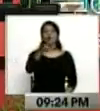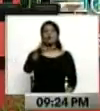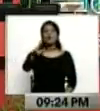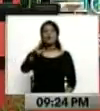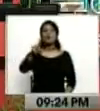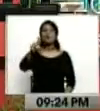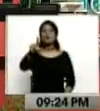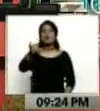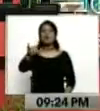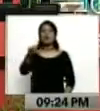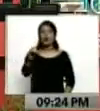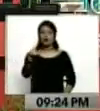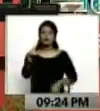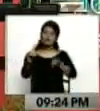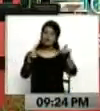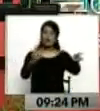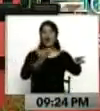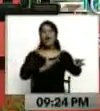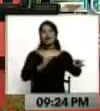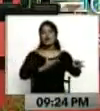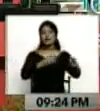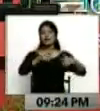alcalde en